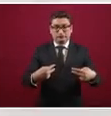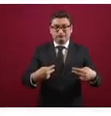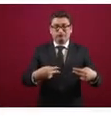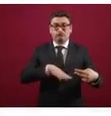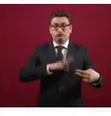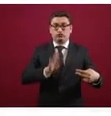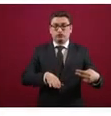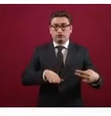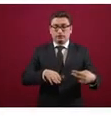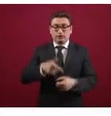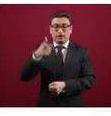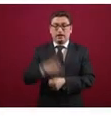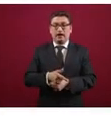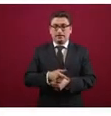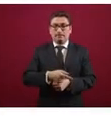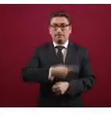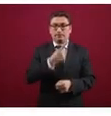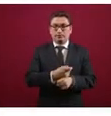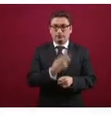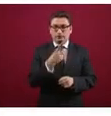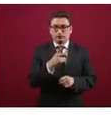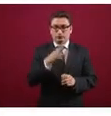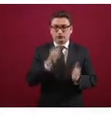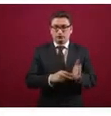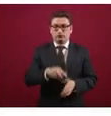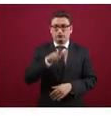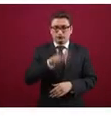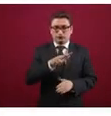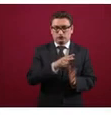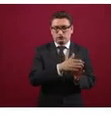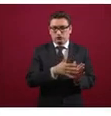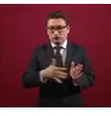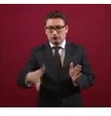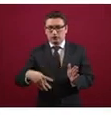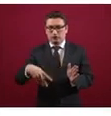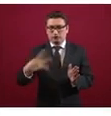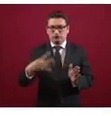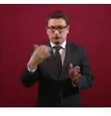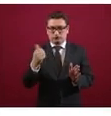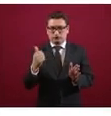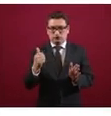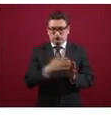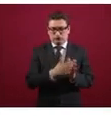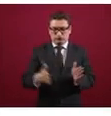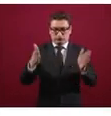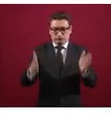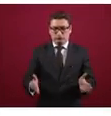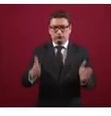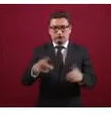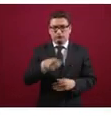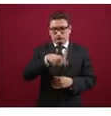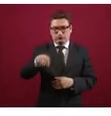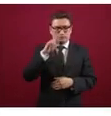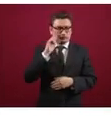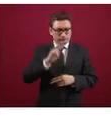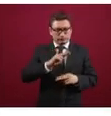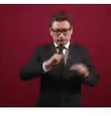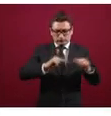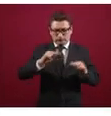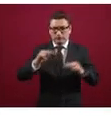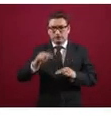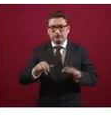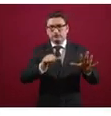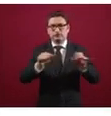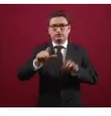periodo de primero de diciembre de 2018 al 14 al 14 de agosto como pueden ver ustedes en la gráfica de los